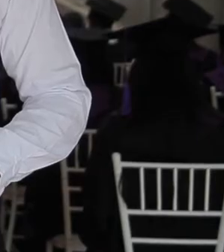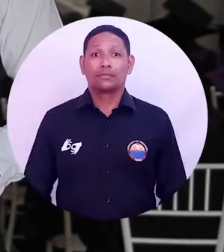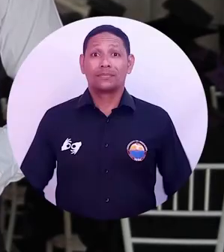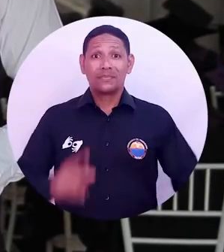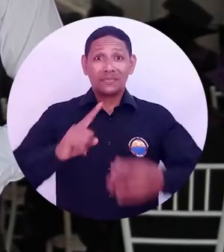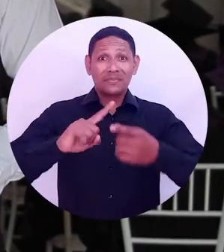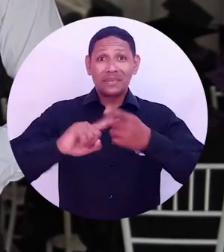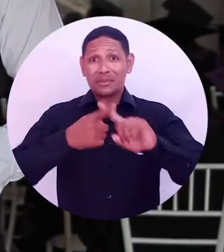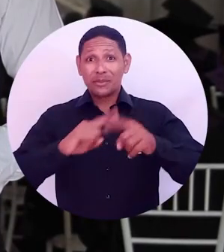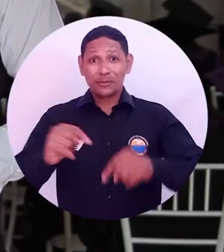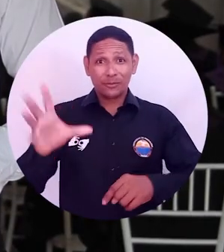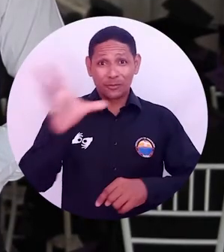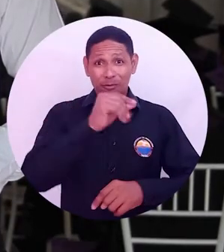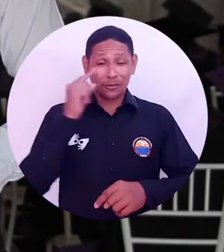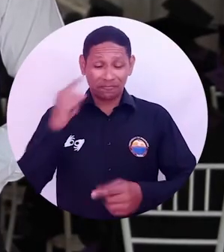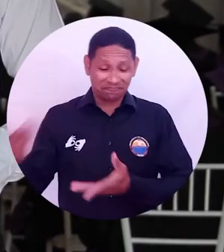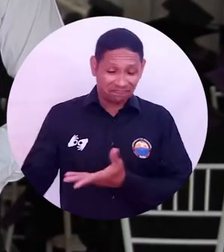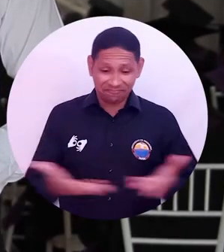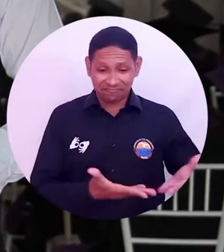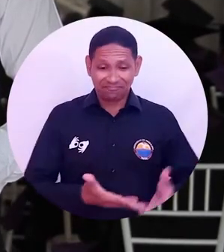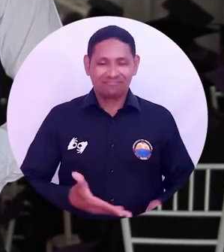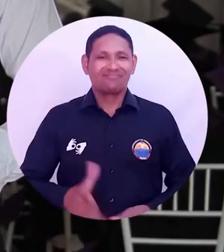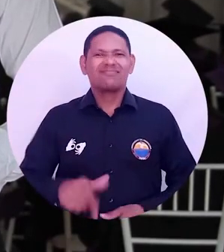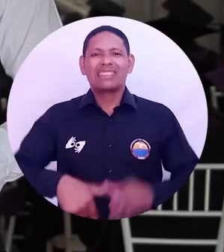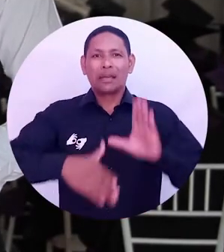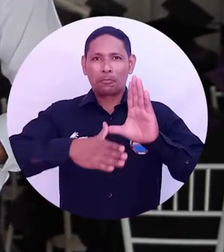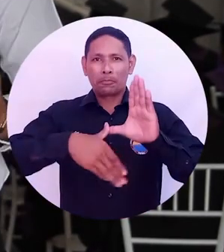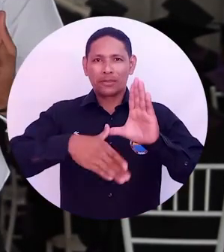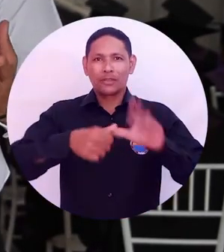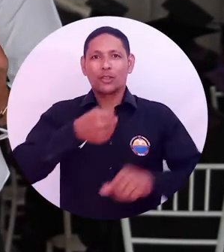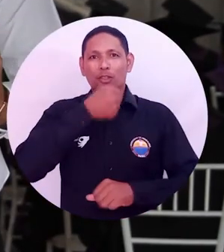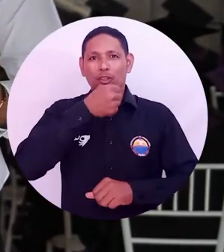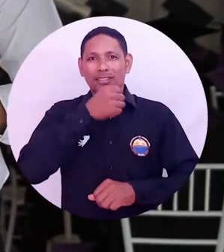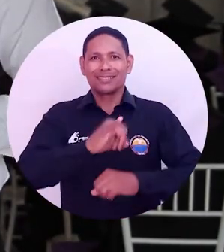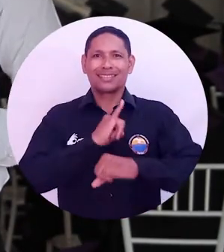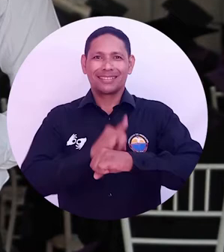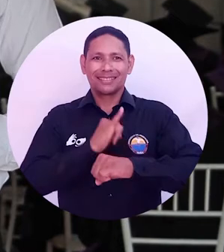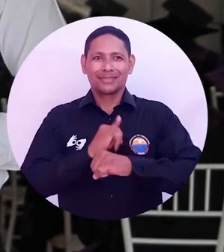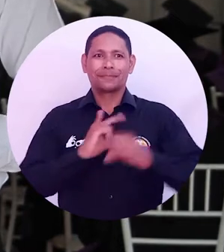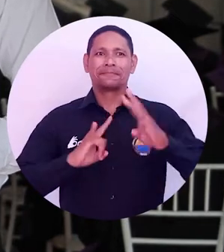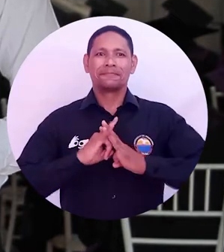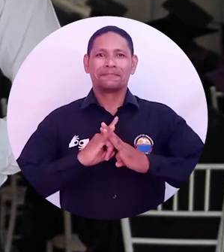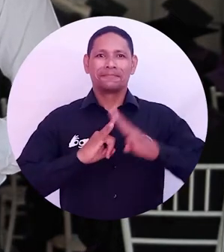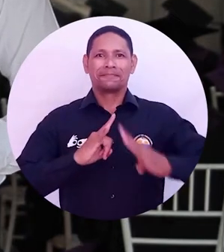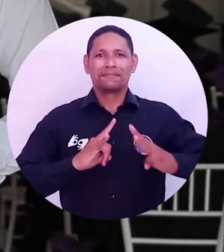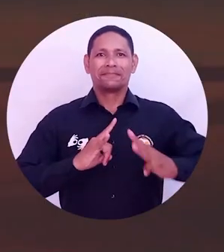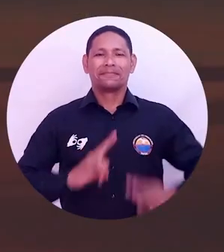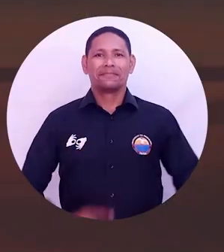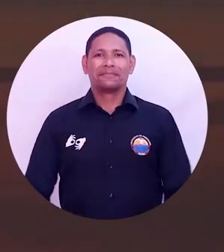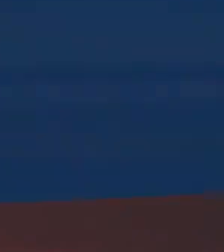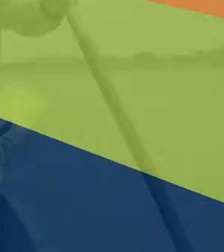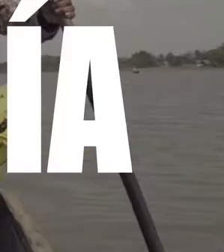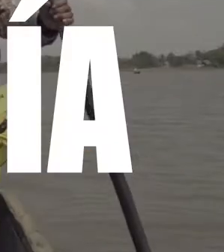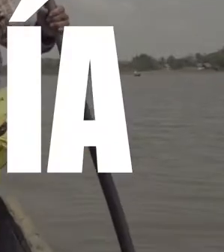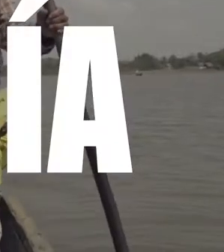¿Qué tal amigos? Sean todos bienvenidos al Campus TV, programa institucional de la Universidad del Magdalena.